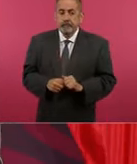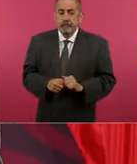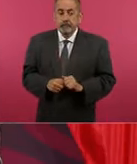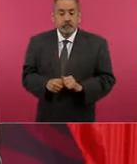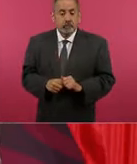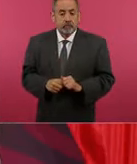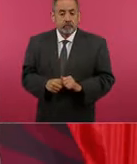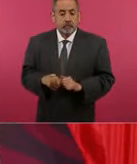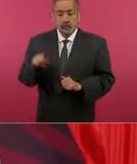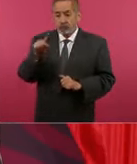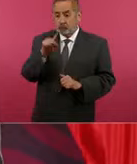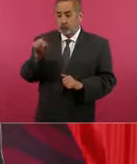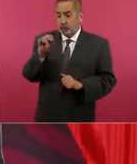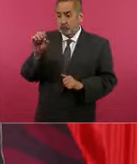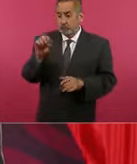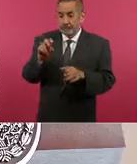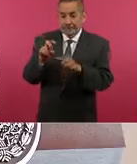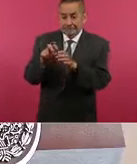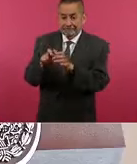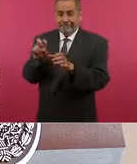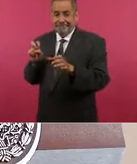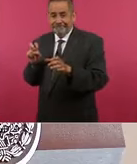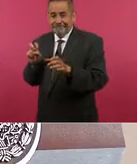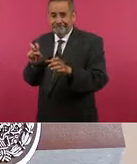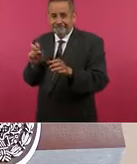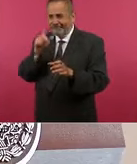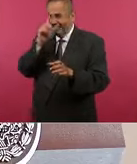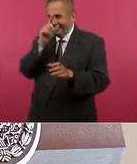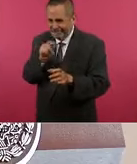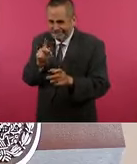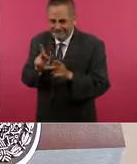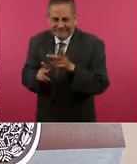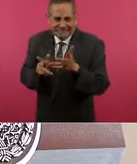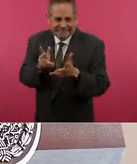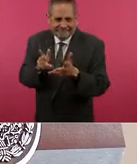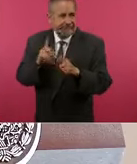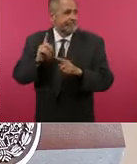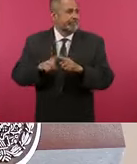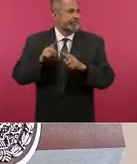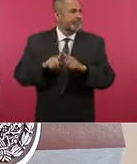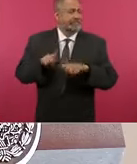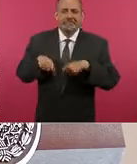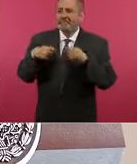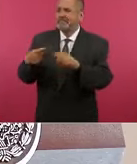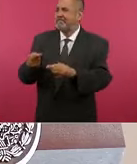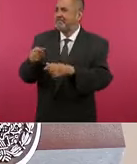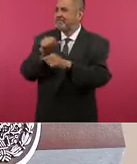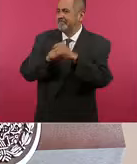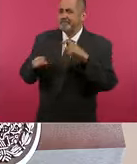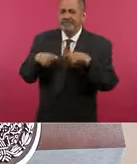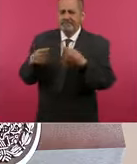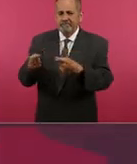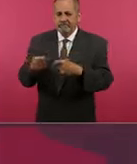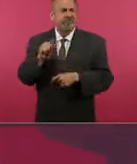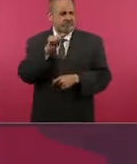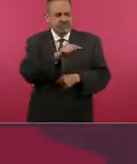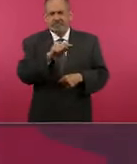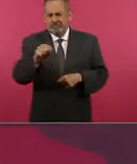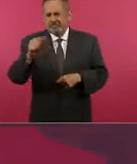con el problema de quién lo iba a sustituir. Y hay mucha